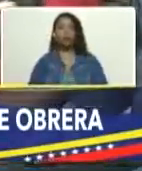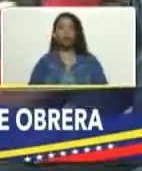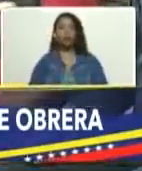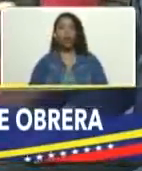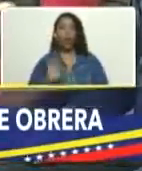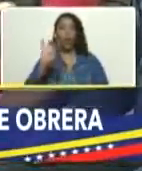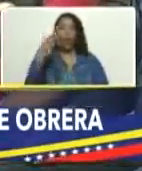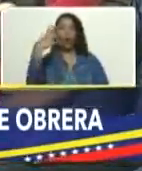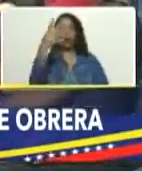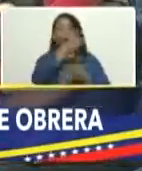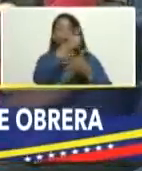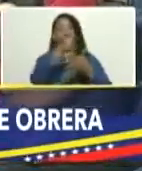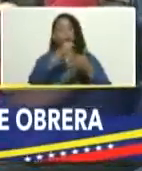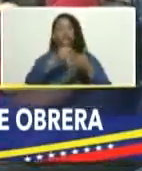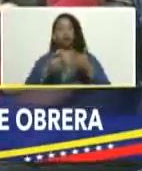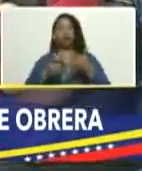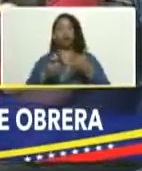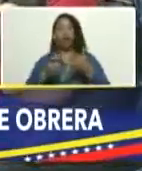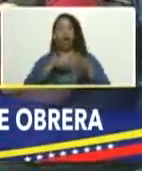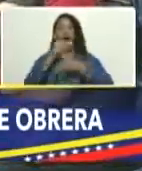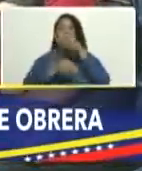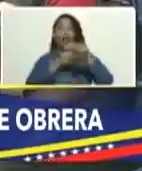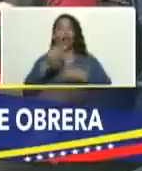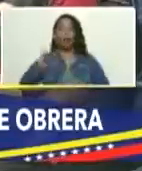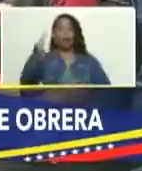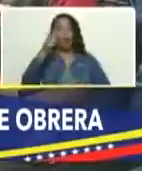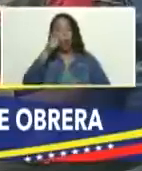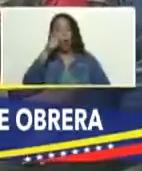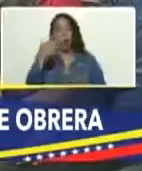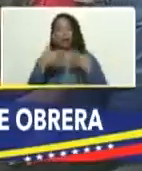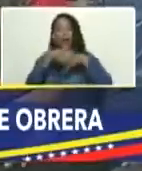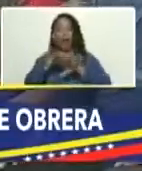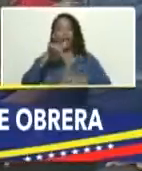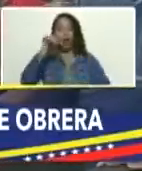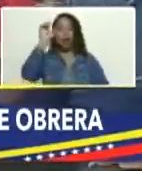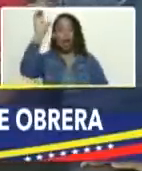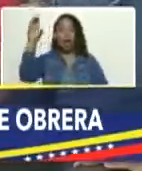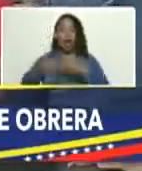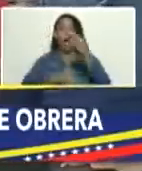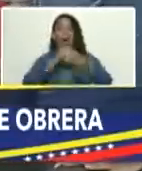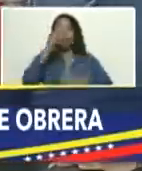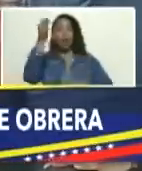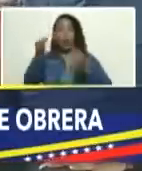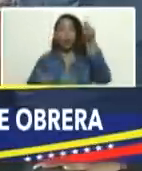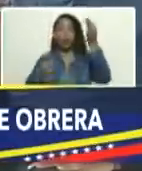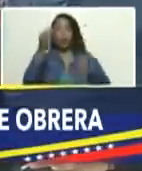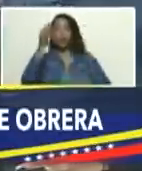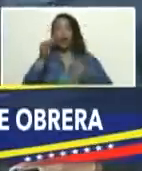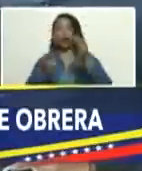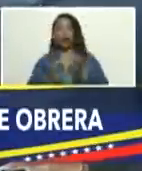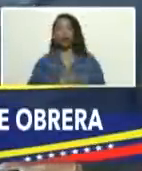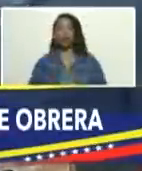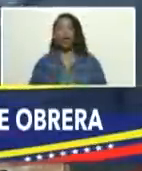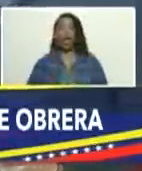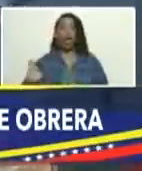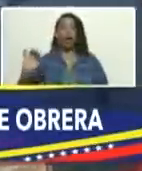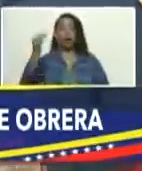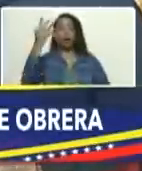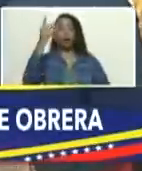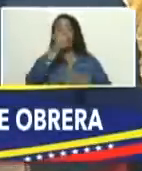Cuarta línea. Consolidar la seguridad integral de la nación y garantizar la justicia. La quinta